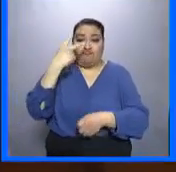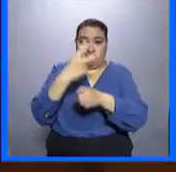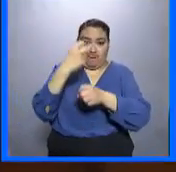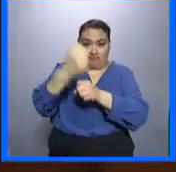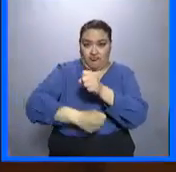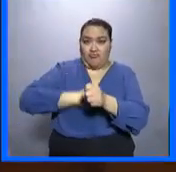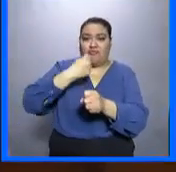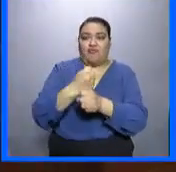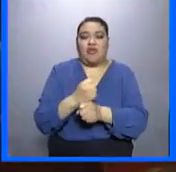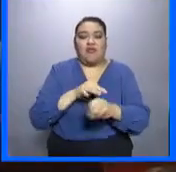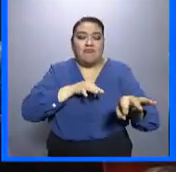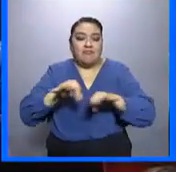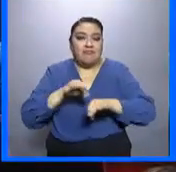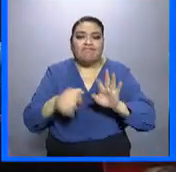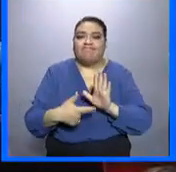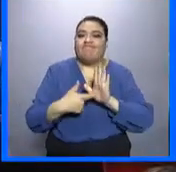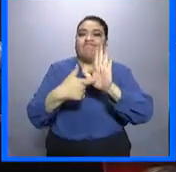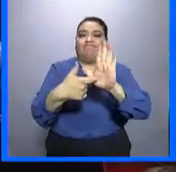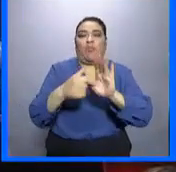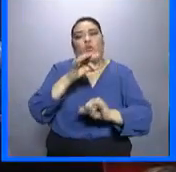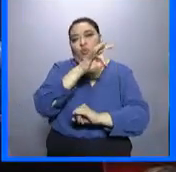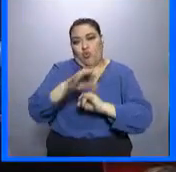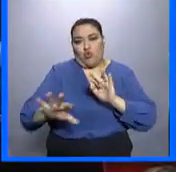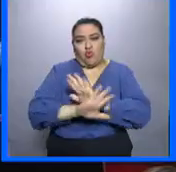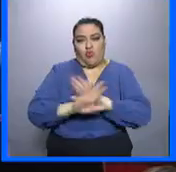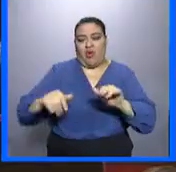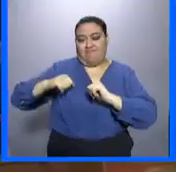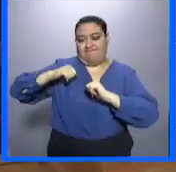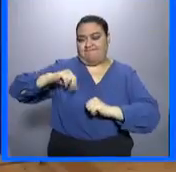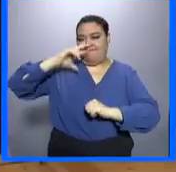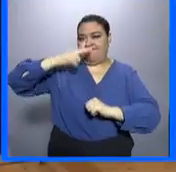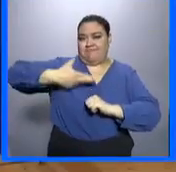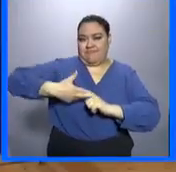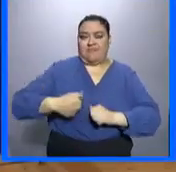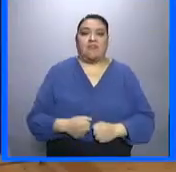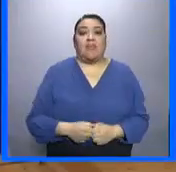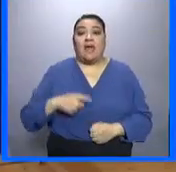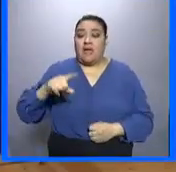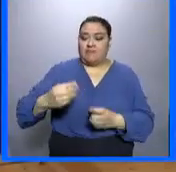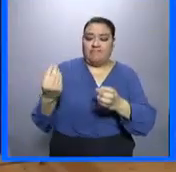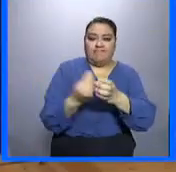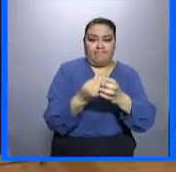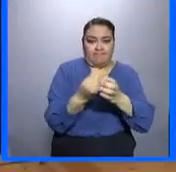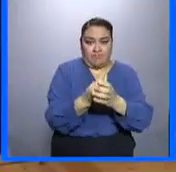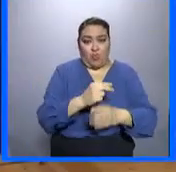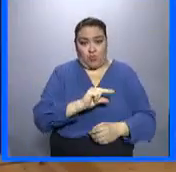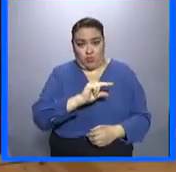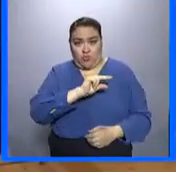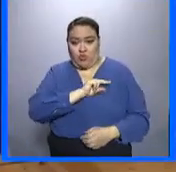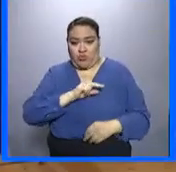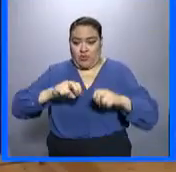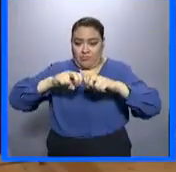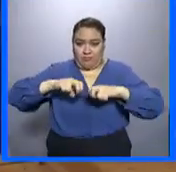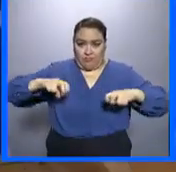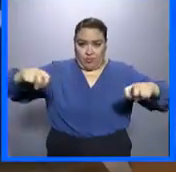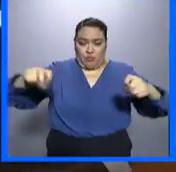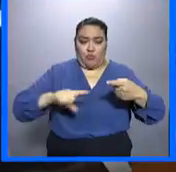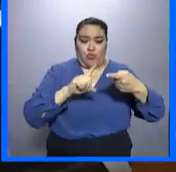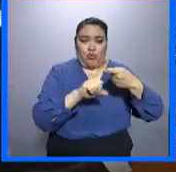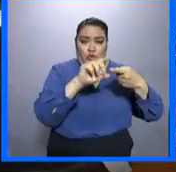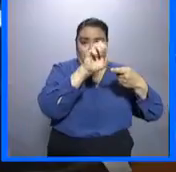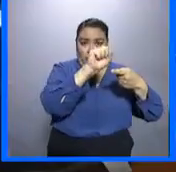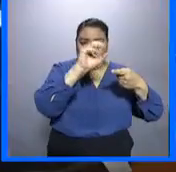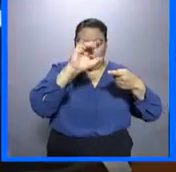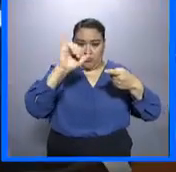y último informe de labores al frente de ese órgano jurisdiccional. En sesión solemne, ante los plenos de la nueva Suprema Corte,